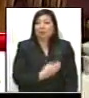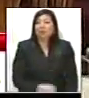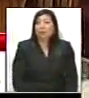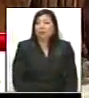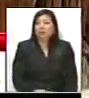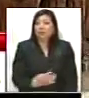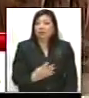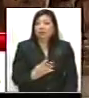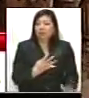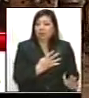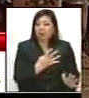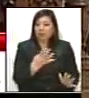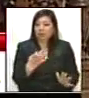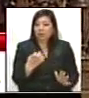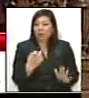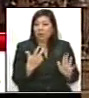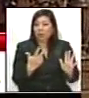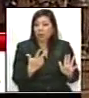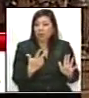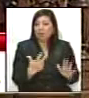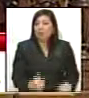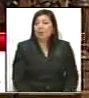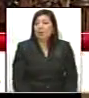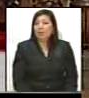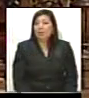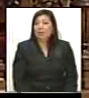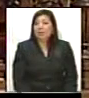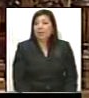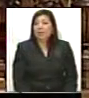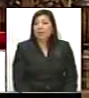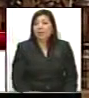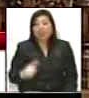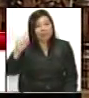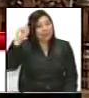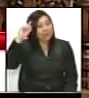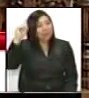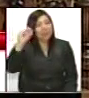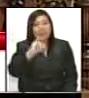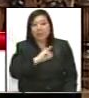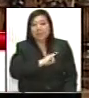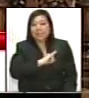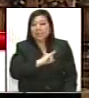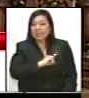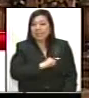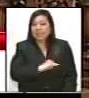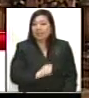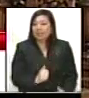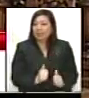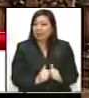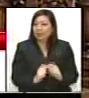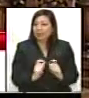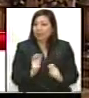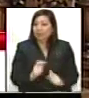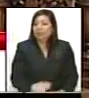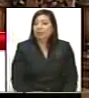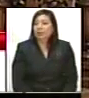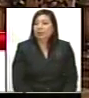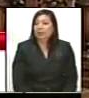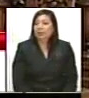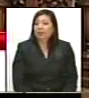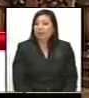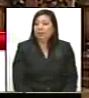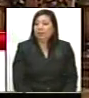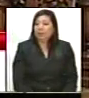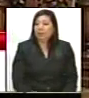decimosexto ag simon octavo aniversario de creación institucional acompañan a los publicistas en el y cuadros